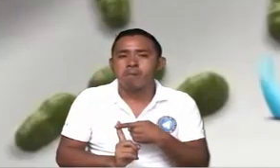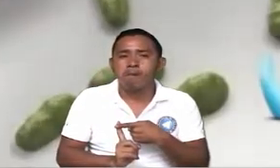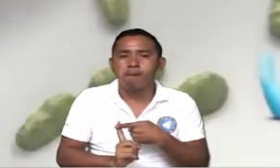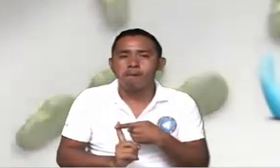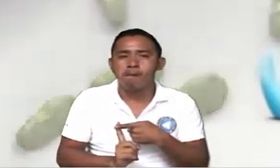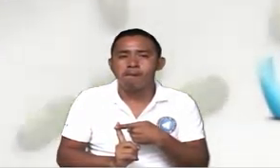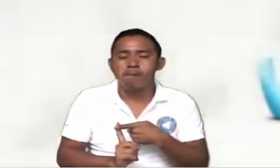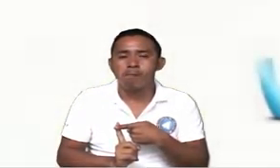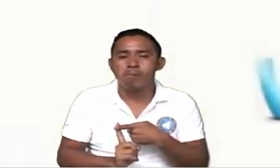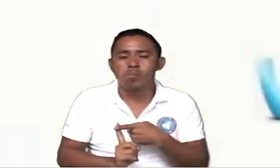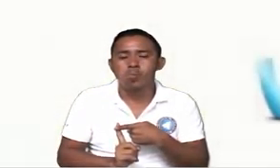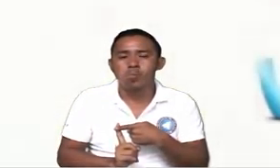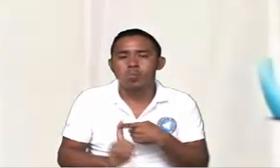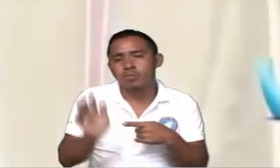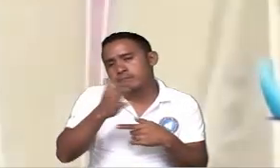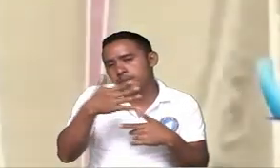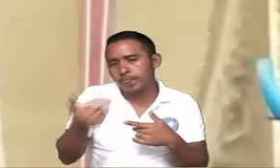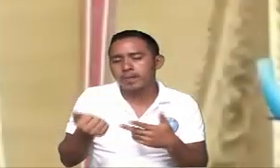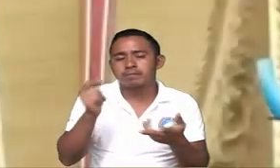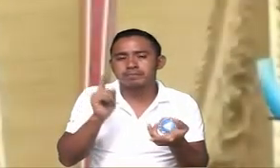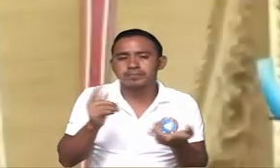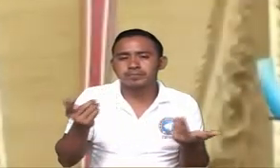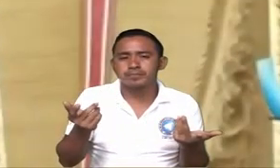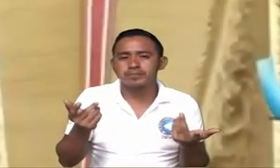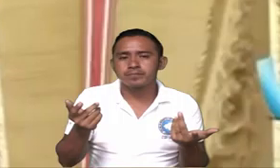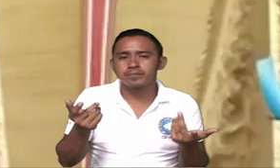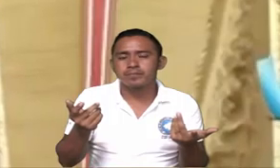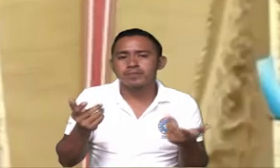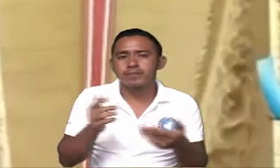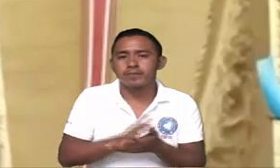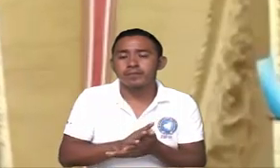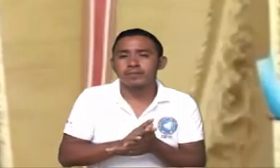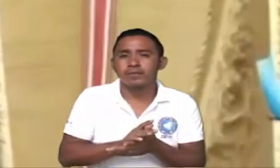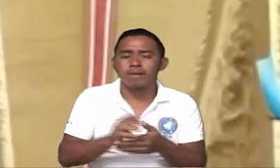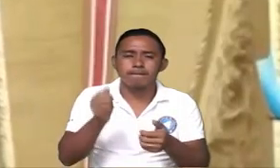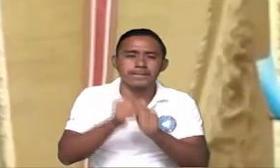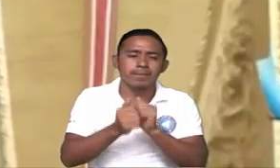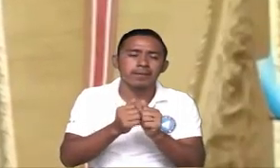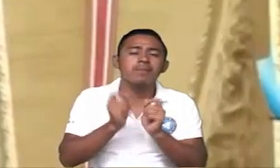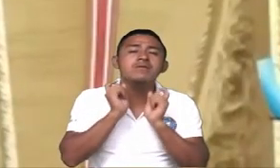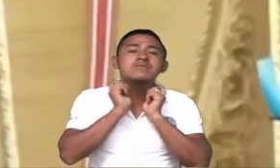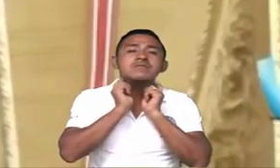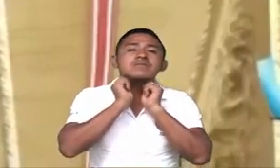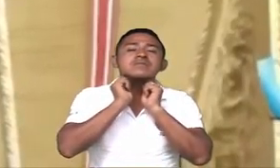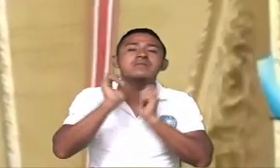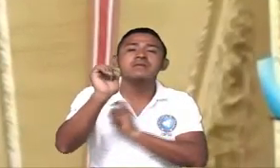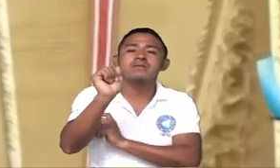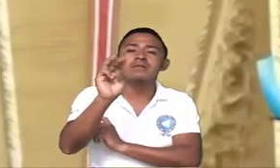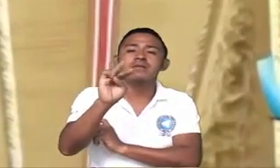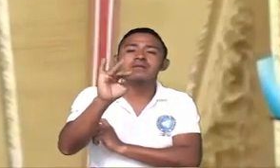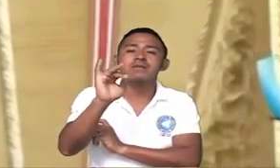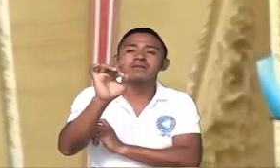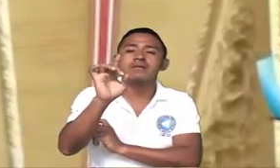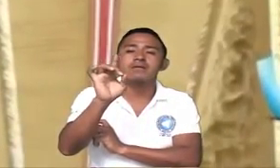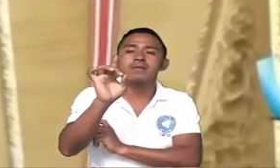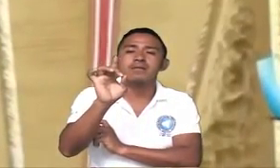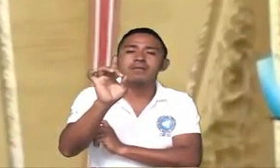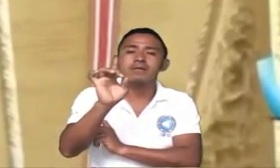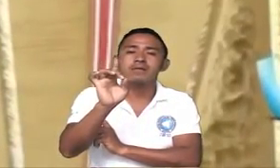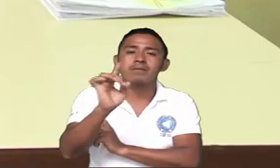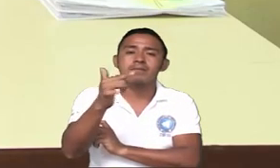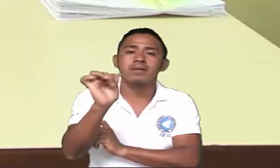También hay algunas situaciones como, por ejemplo, tenemos las amígdalas. En las amígdalas hay infecciones amigdalares,